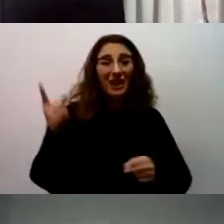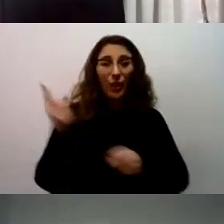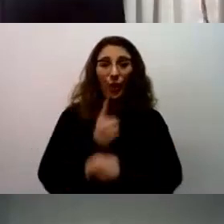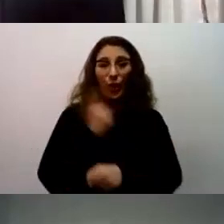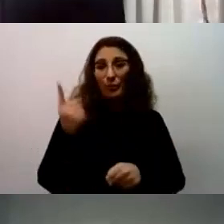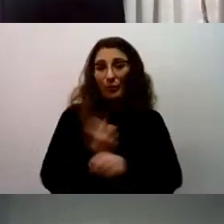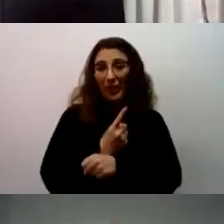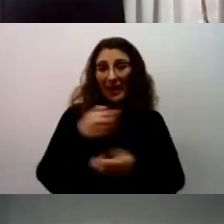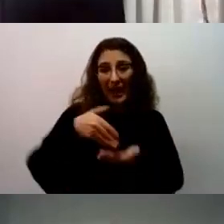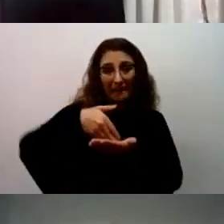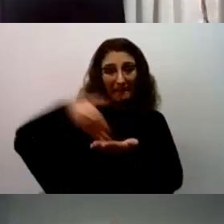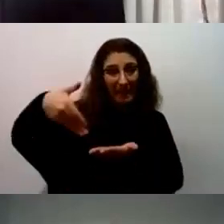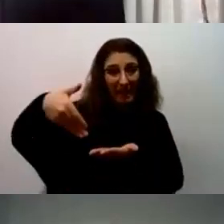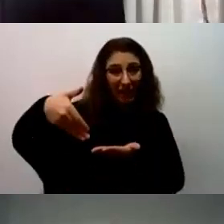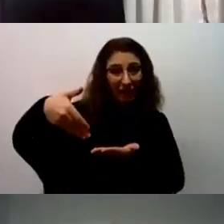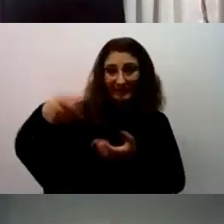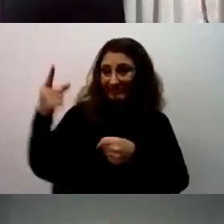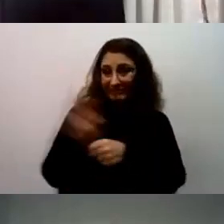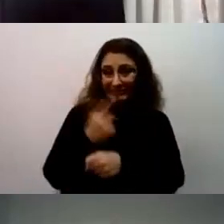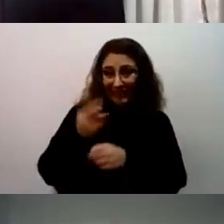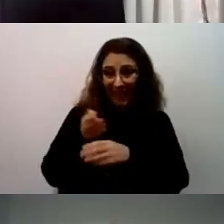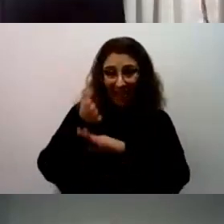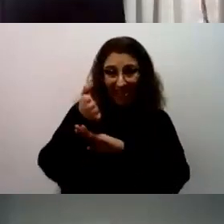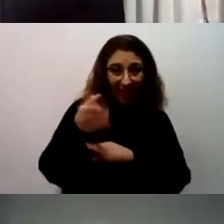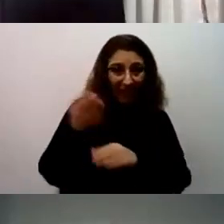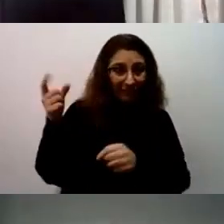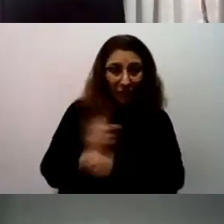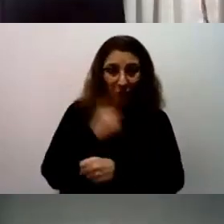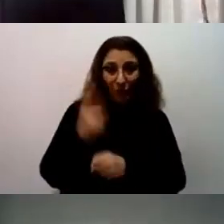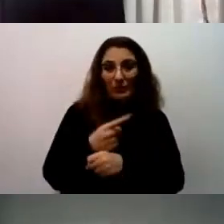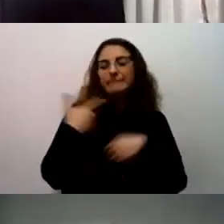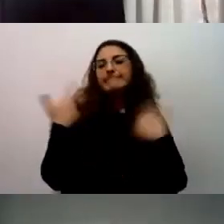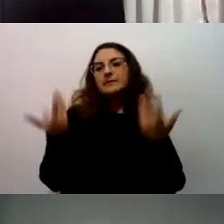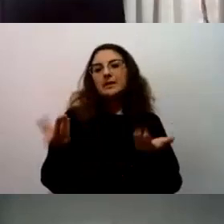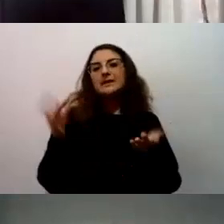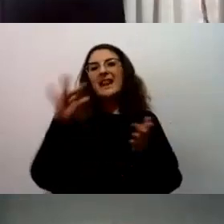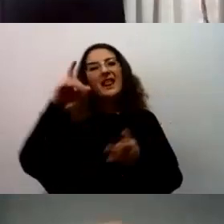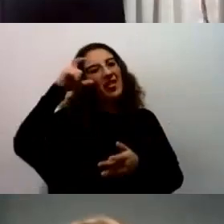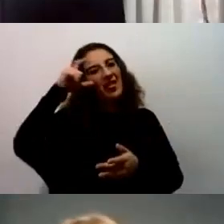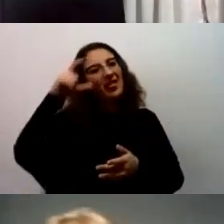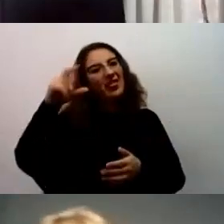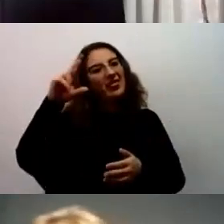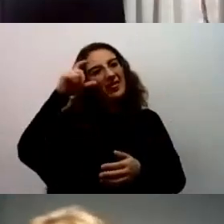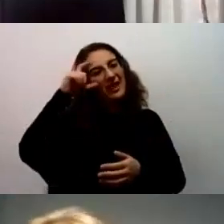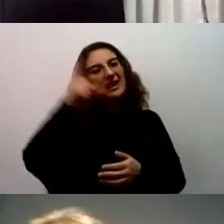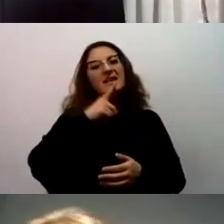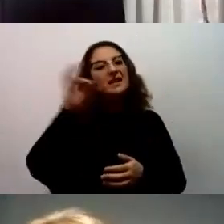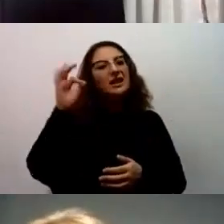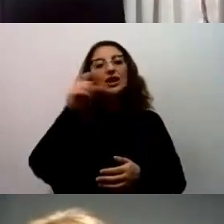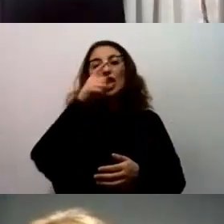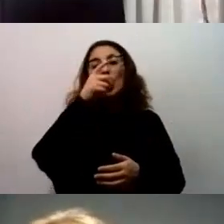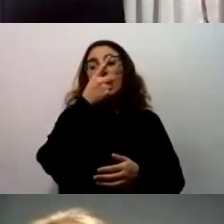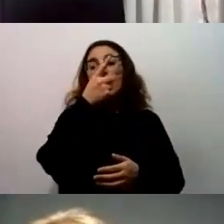micro. Y además tengas en cuenta que de aplicarse el decreto 118/06, la